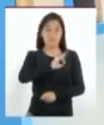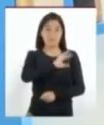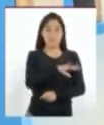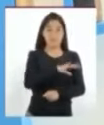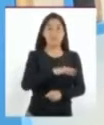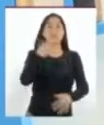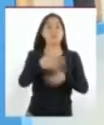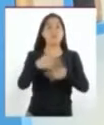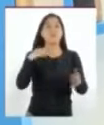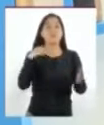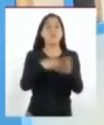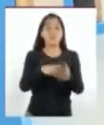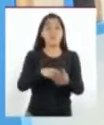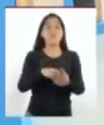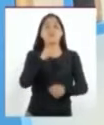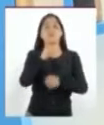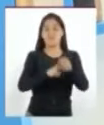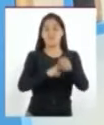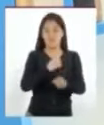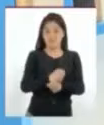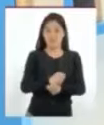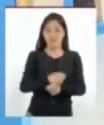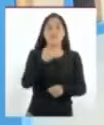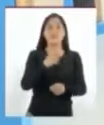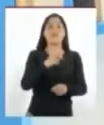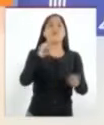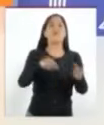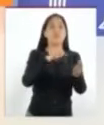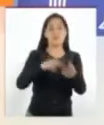años y en Patagonia hace 10,000 años.